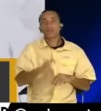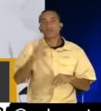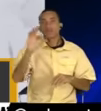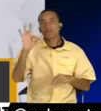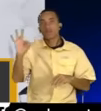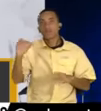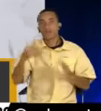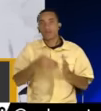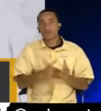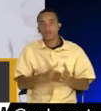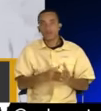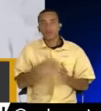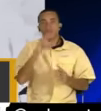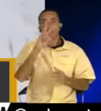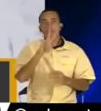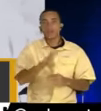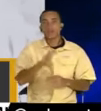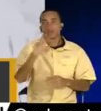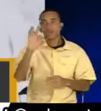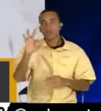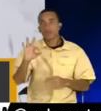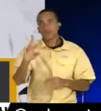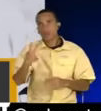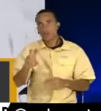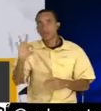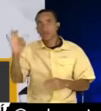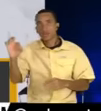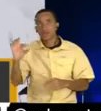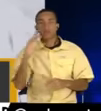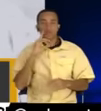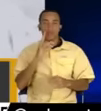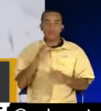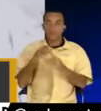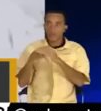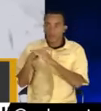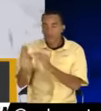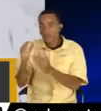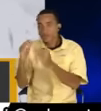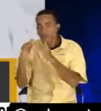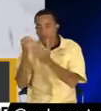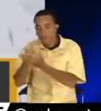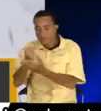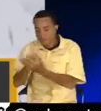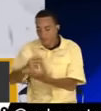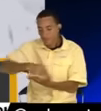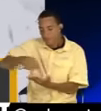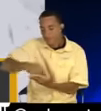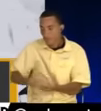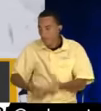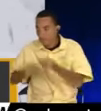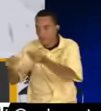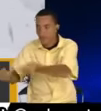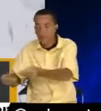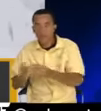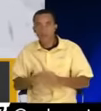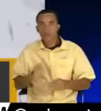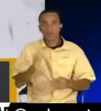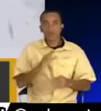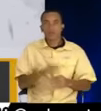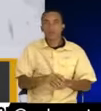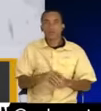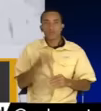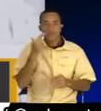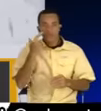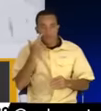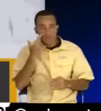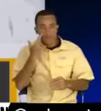73.778 firmas presentadas ante la Registraduría Municipal de Barranca Bermeja. De estas 73.778